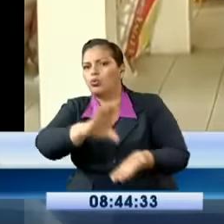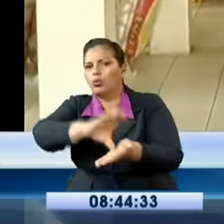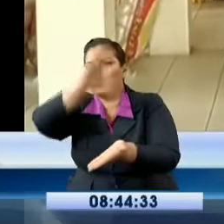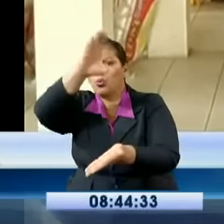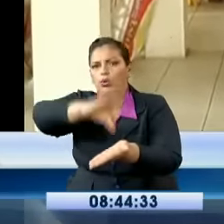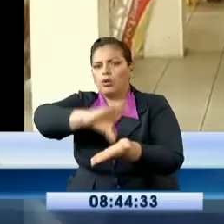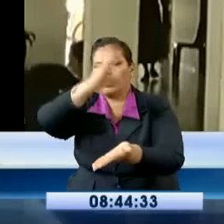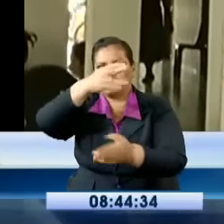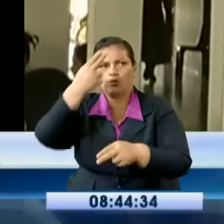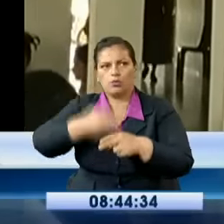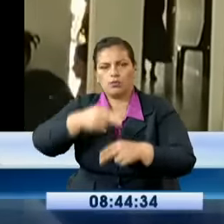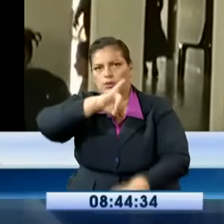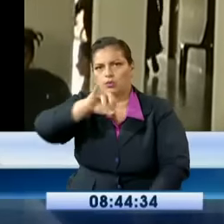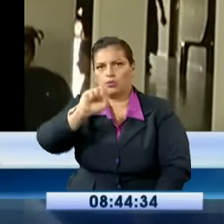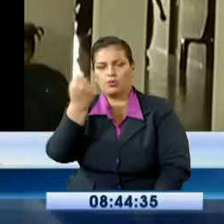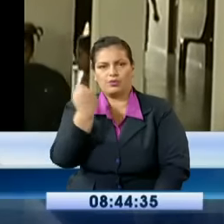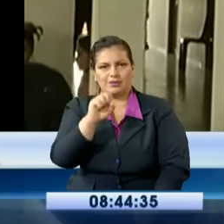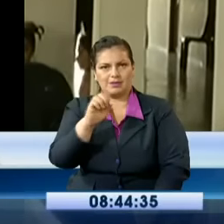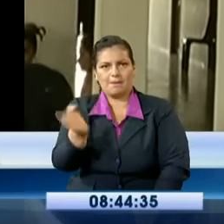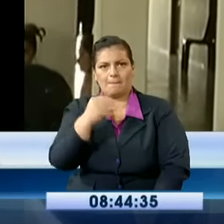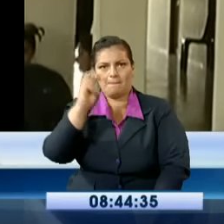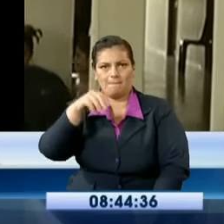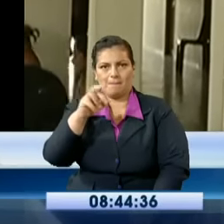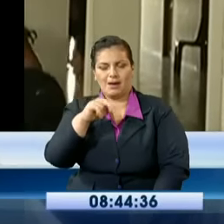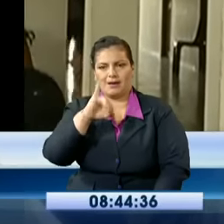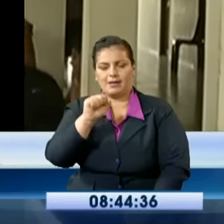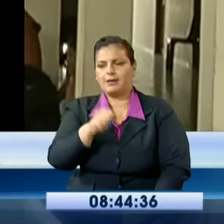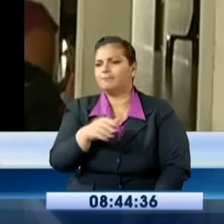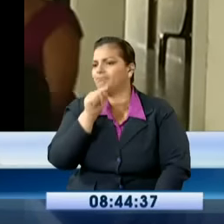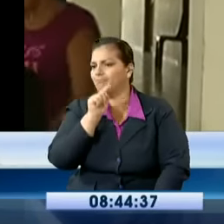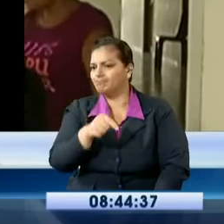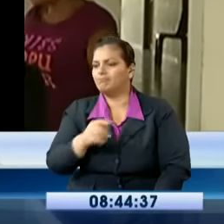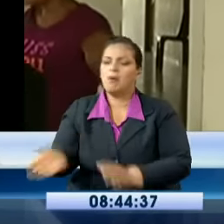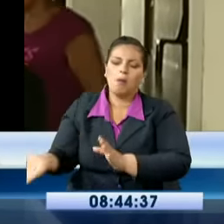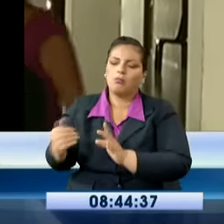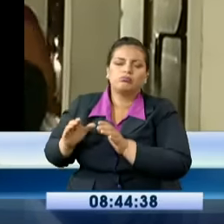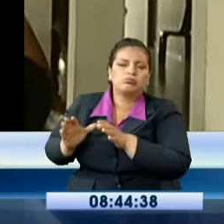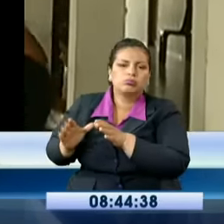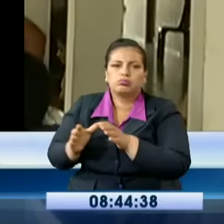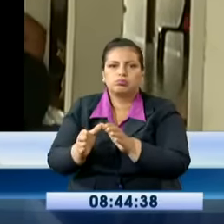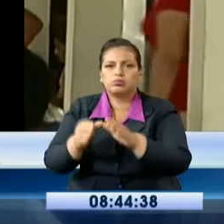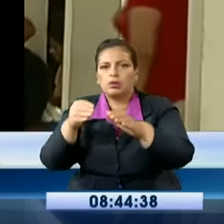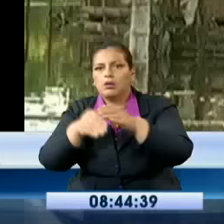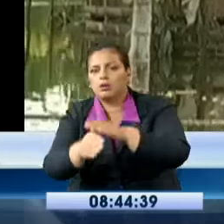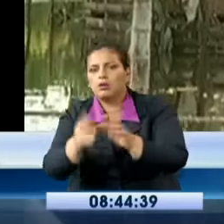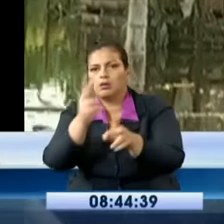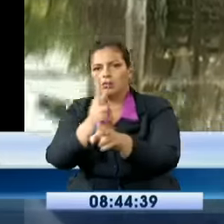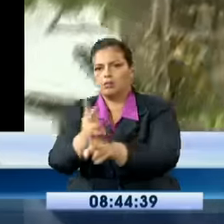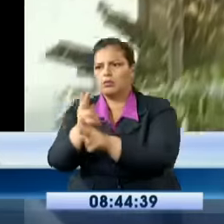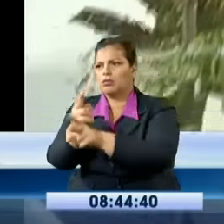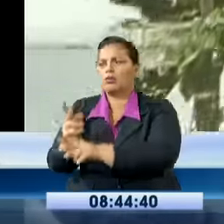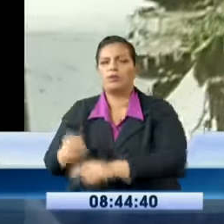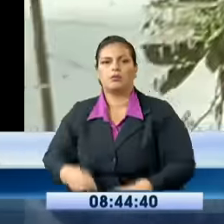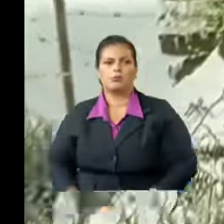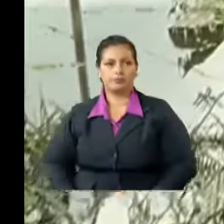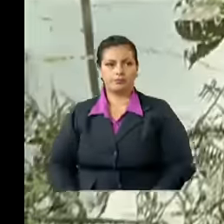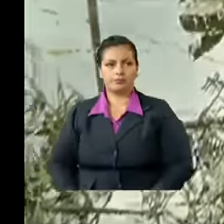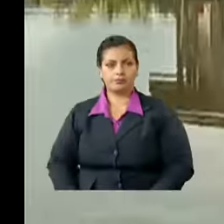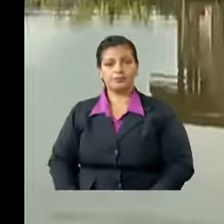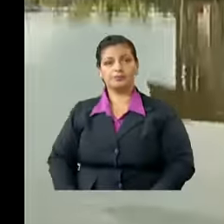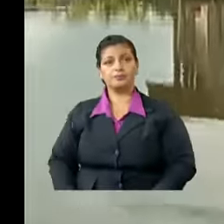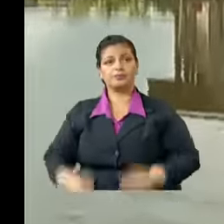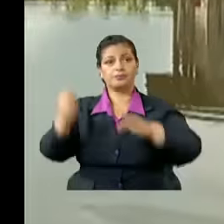hubieron 370 milímetros de agua. Y en la actualidad, en menos de una semana, hemos tenido 270 milímetros. Dentro de la respuesta por parte